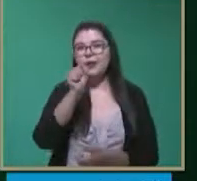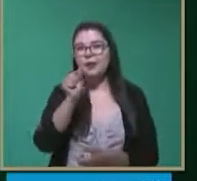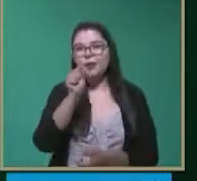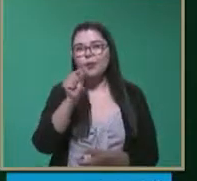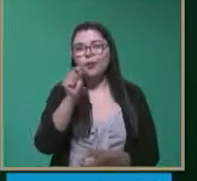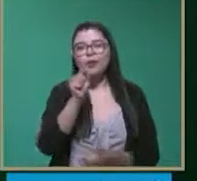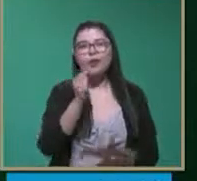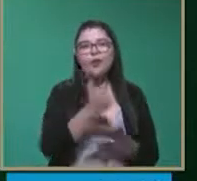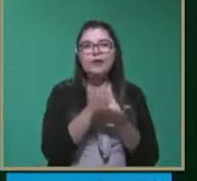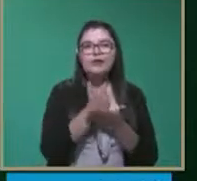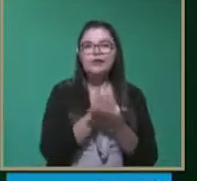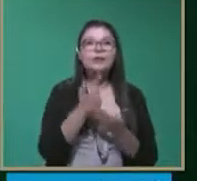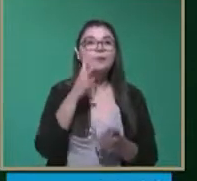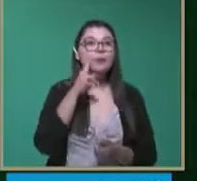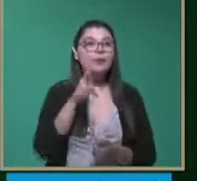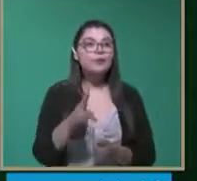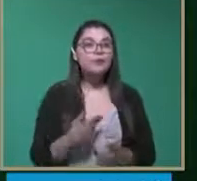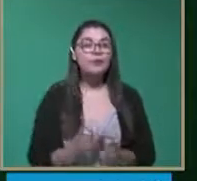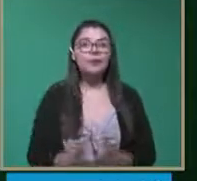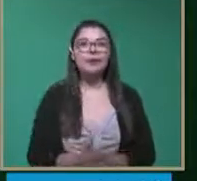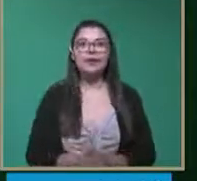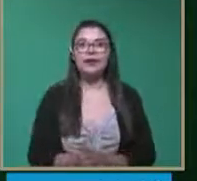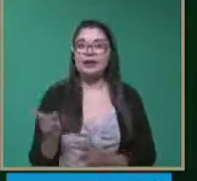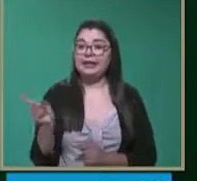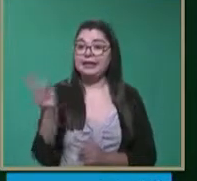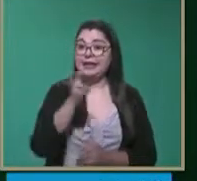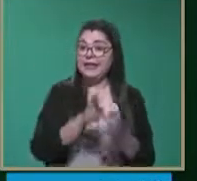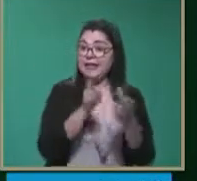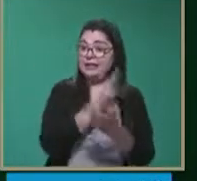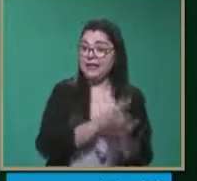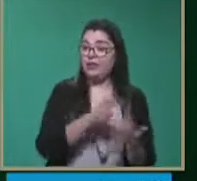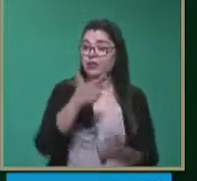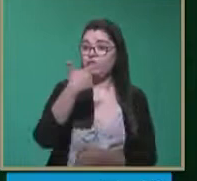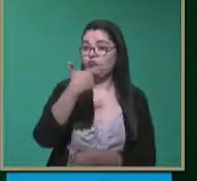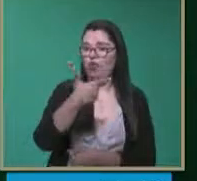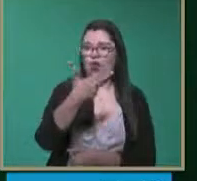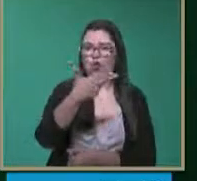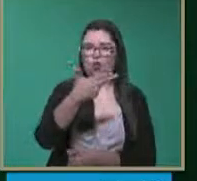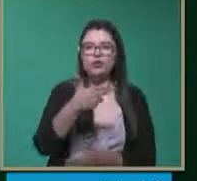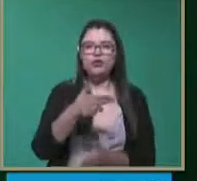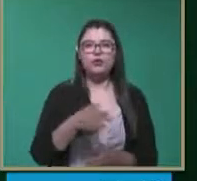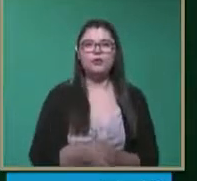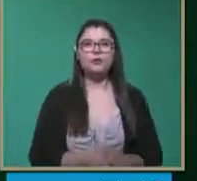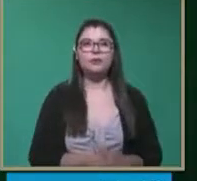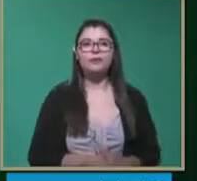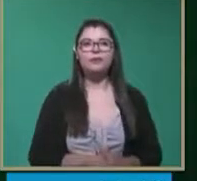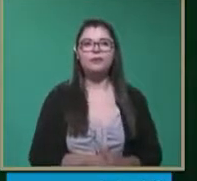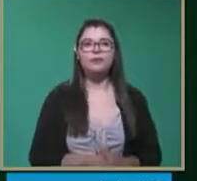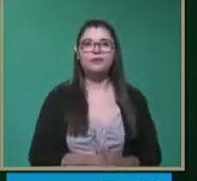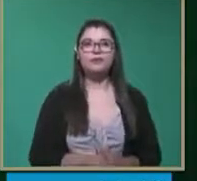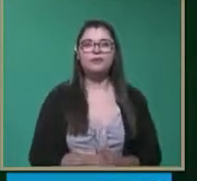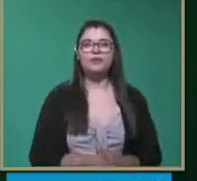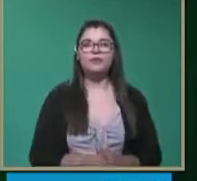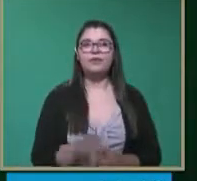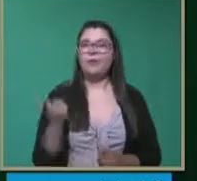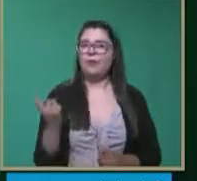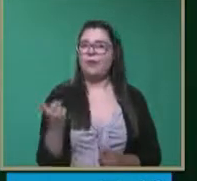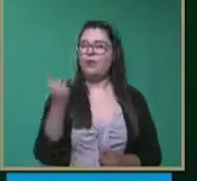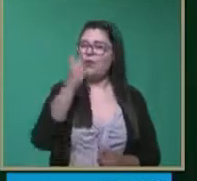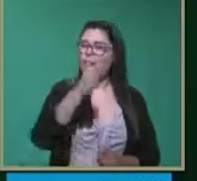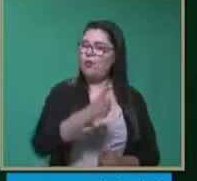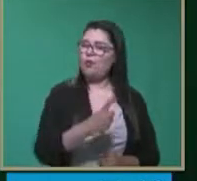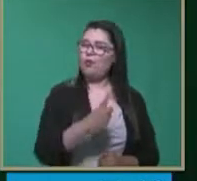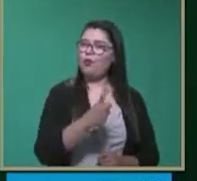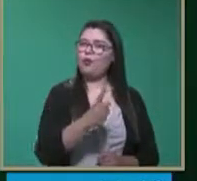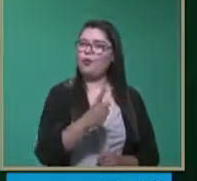puntito azul, y vamos a regresarnos 8 números. Entonces, ¿cuánto sería? ¿A qué número llegamos? A ver,